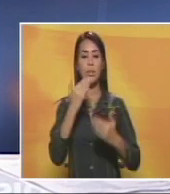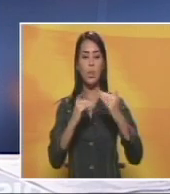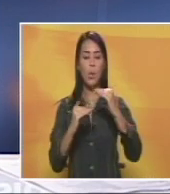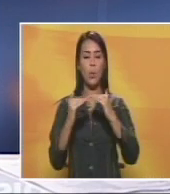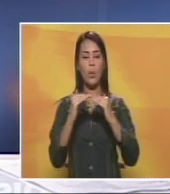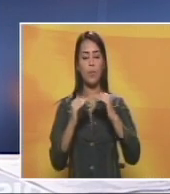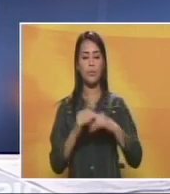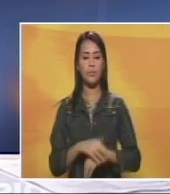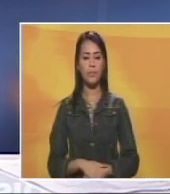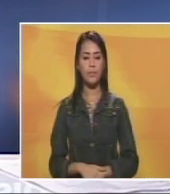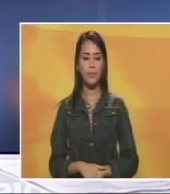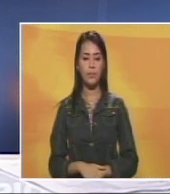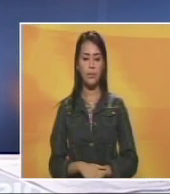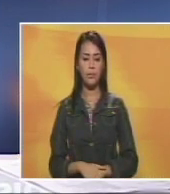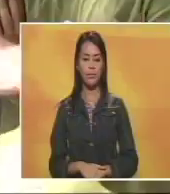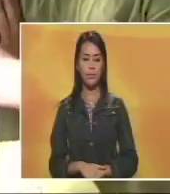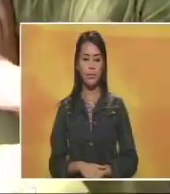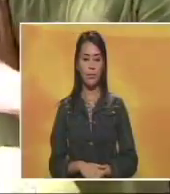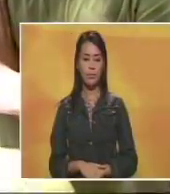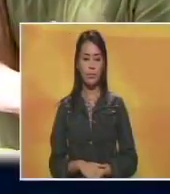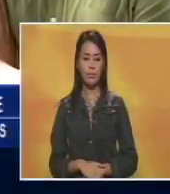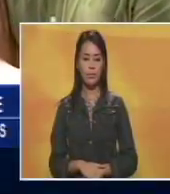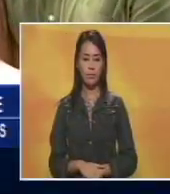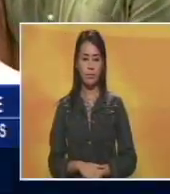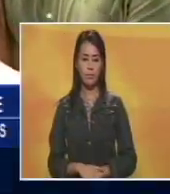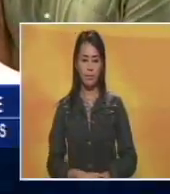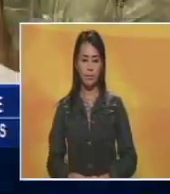la escolaridad mirandina.